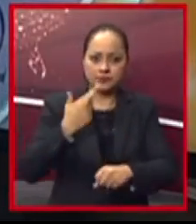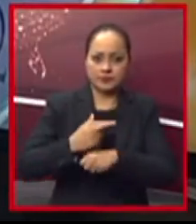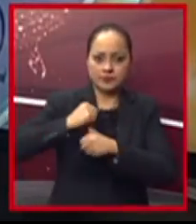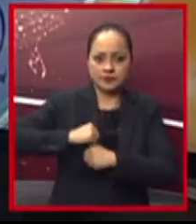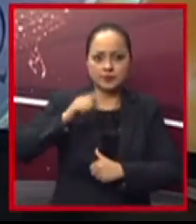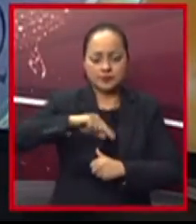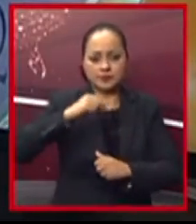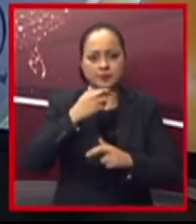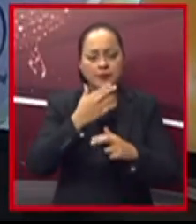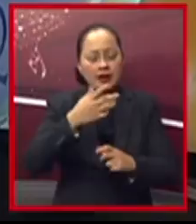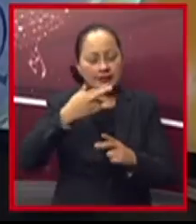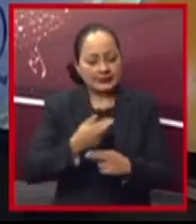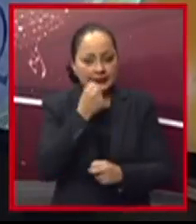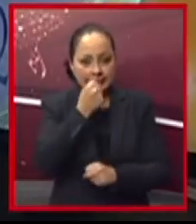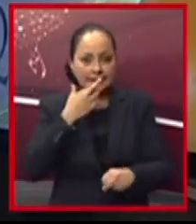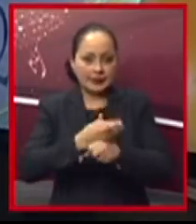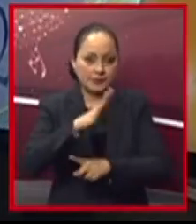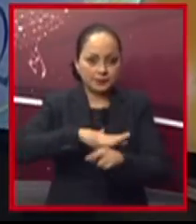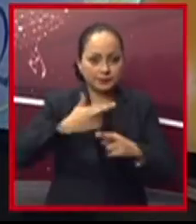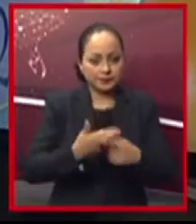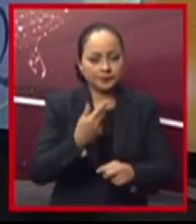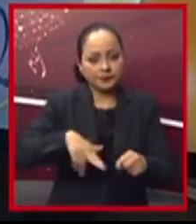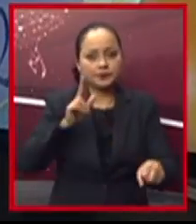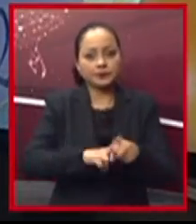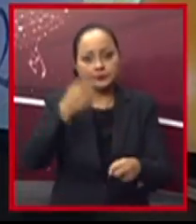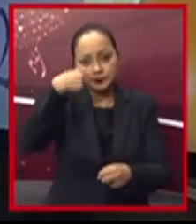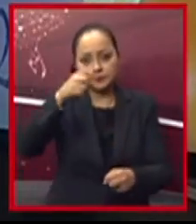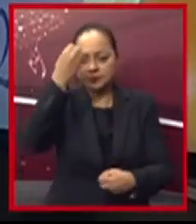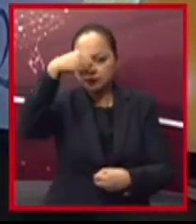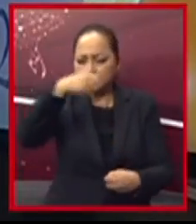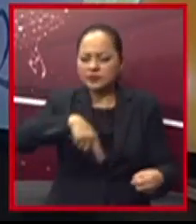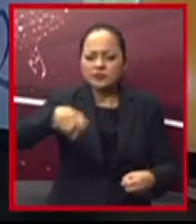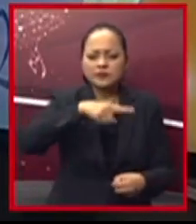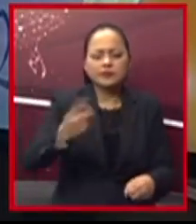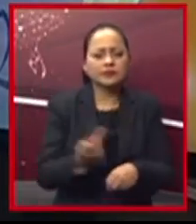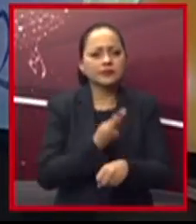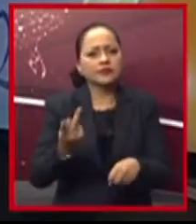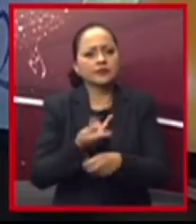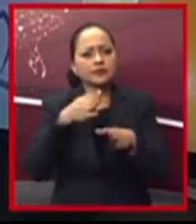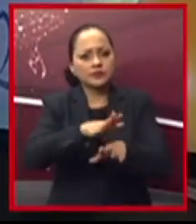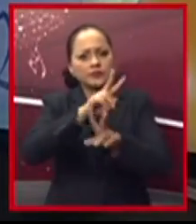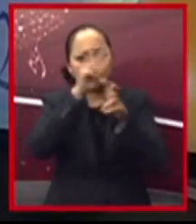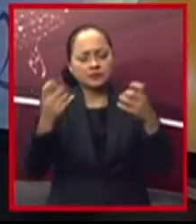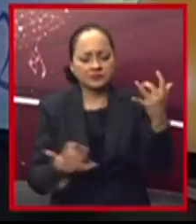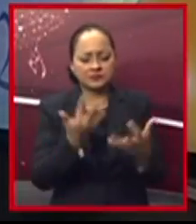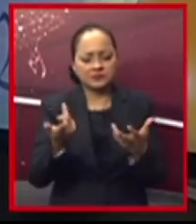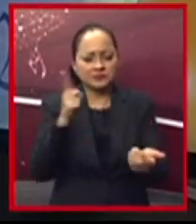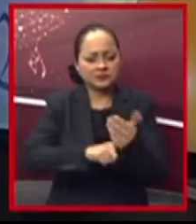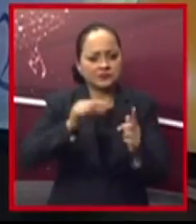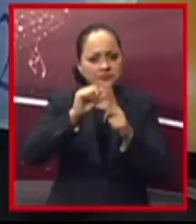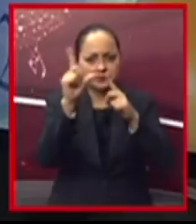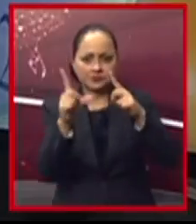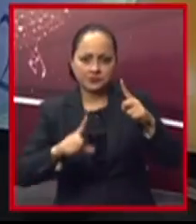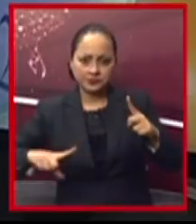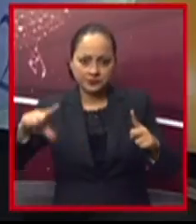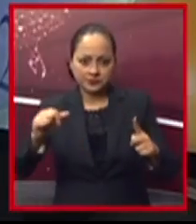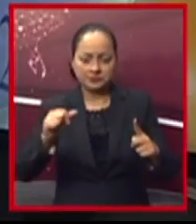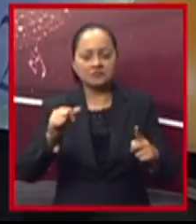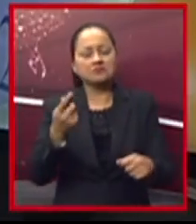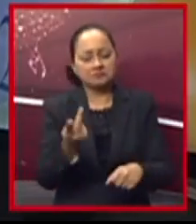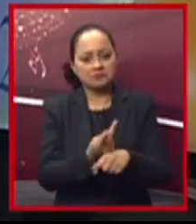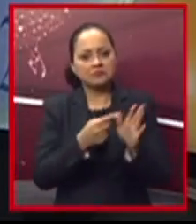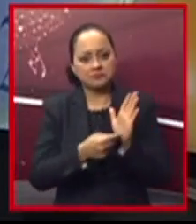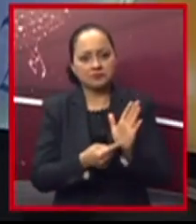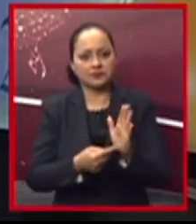Ambiente y Recursos Naturales a informar a la opinión pública las acciones que se están implementando para dar respuesta a los incendios forestales que se registran en